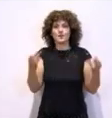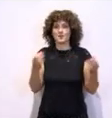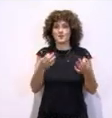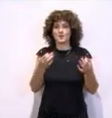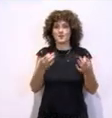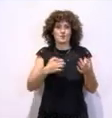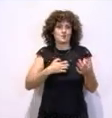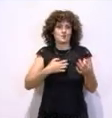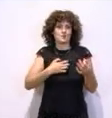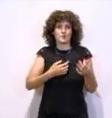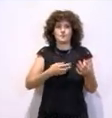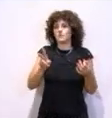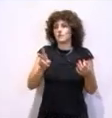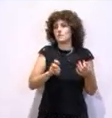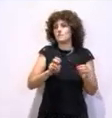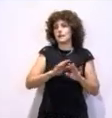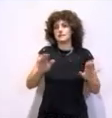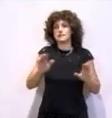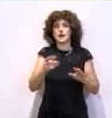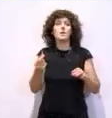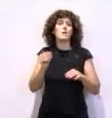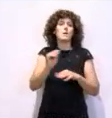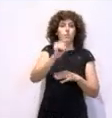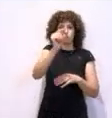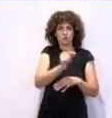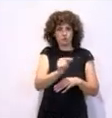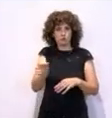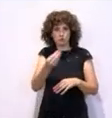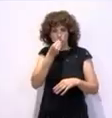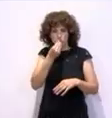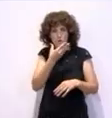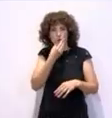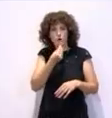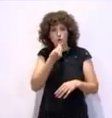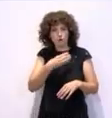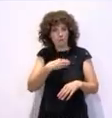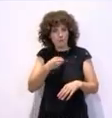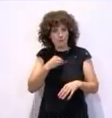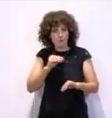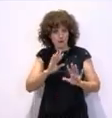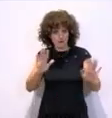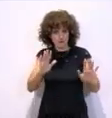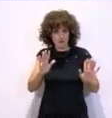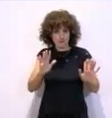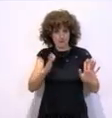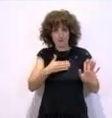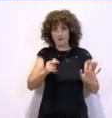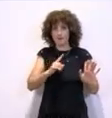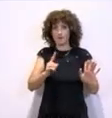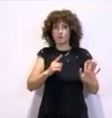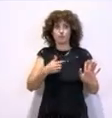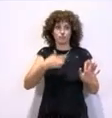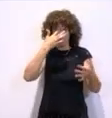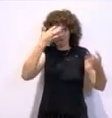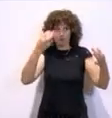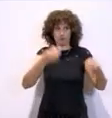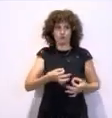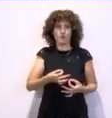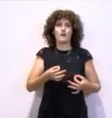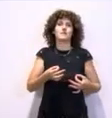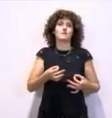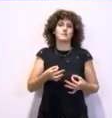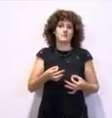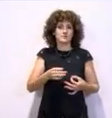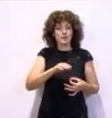designar presupuestos que quedan muy bien sobre el papel. Claro, que nadie queremos, estoy segura de que nadie queremos aquí que